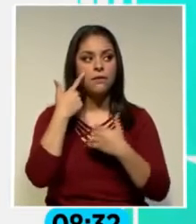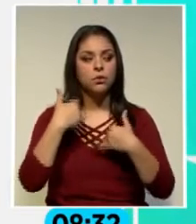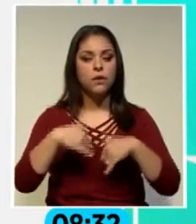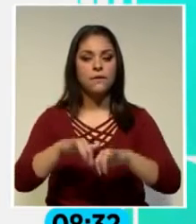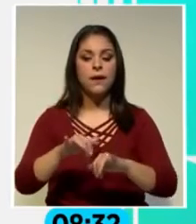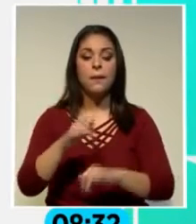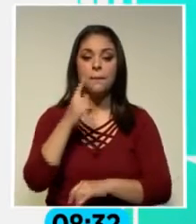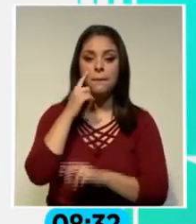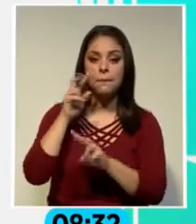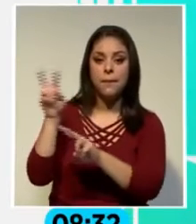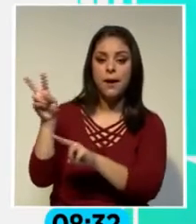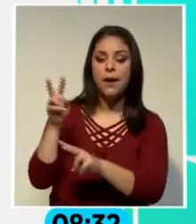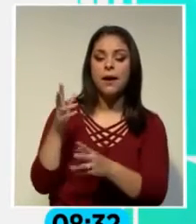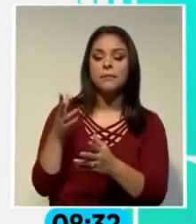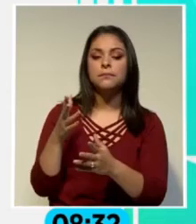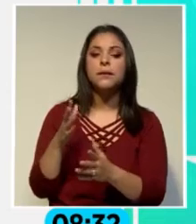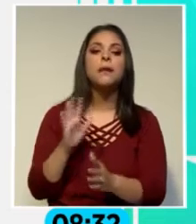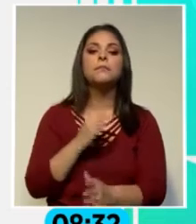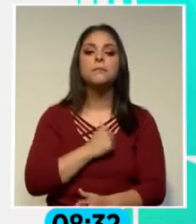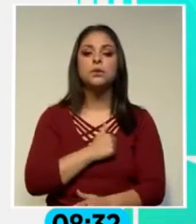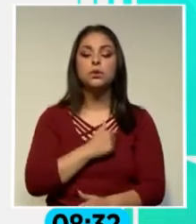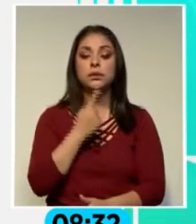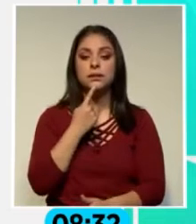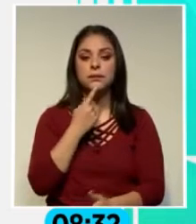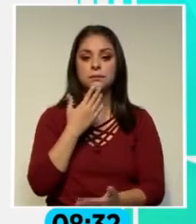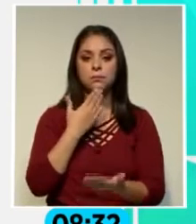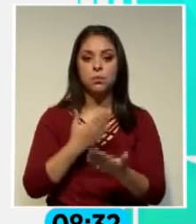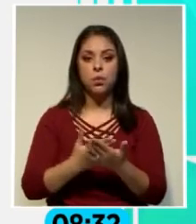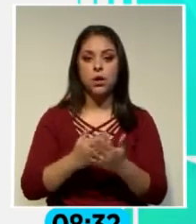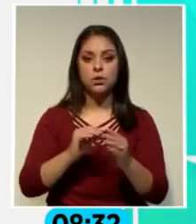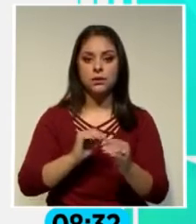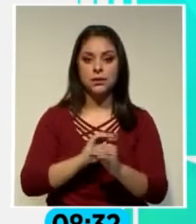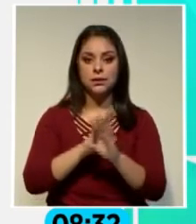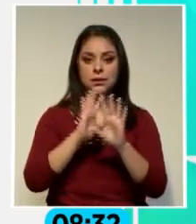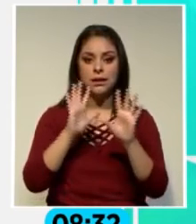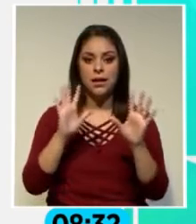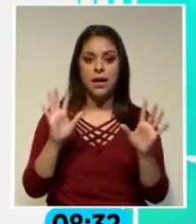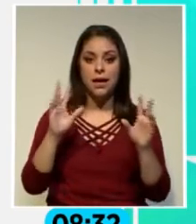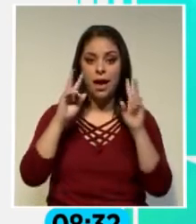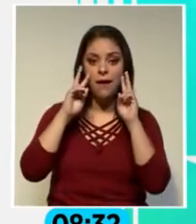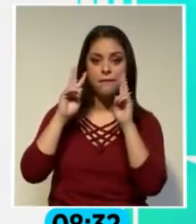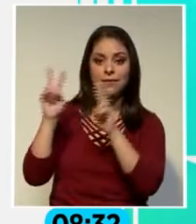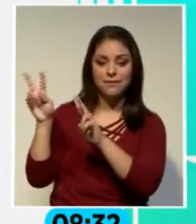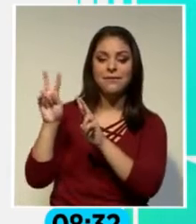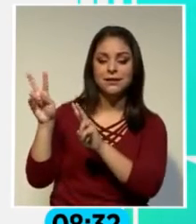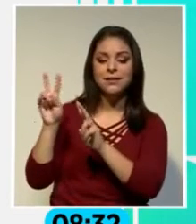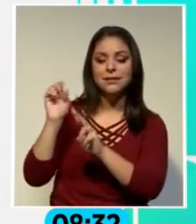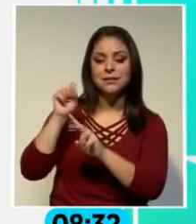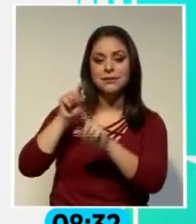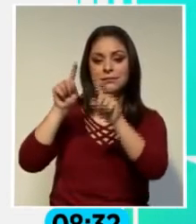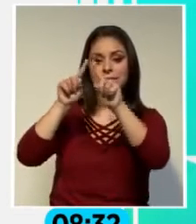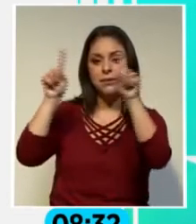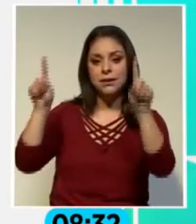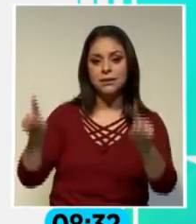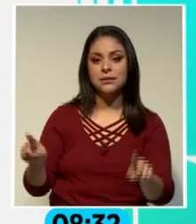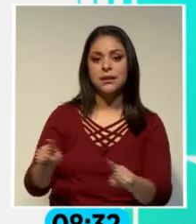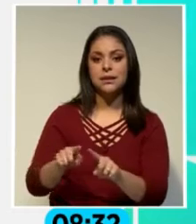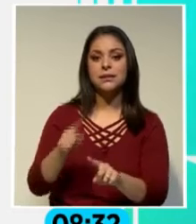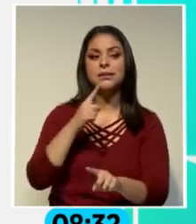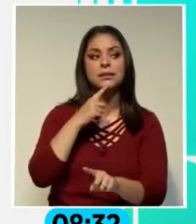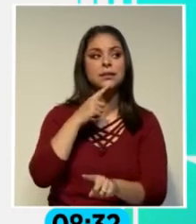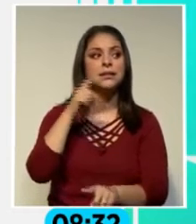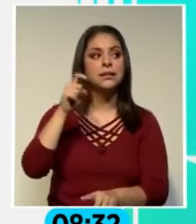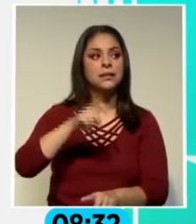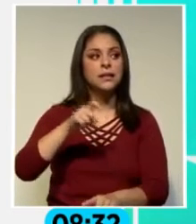dice. Buenos días, ay, niña Ley. Ve, ahí hay una pantallita de lo que vamos a utilizar. Ay, después. Ahí está. Entonces vamos a decir un cuadrito